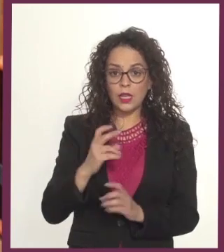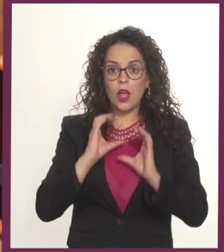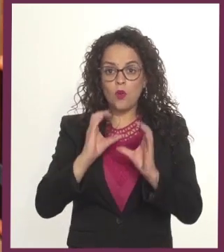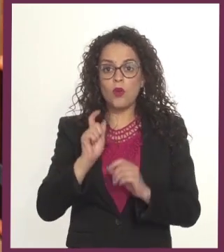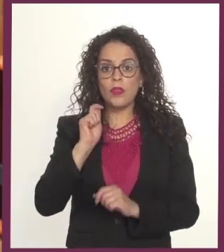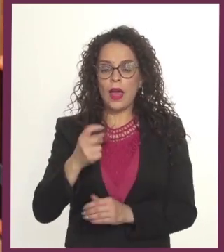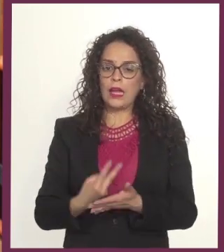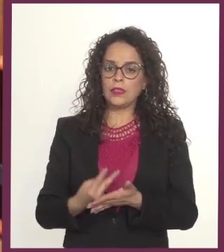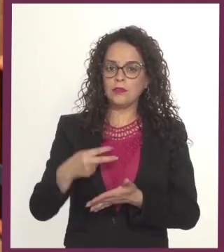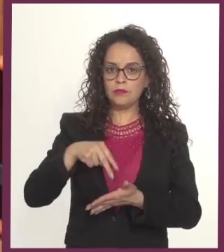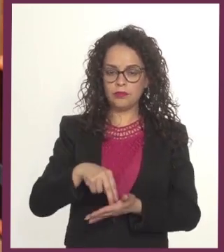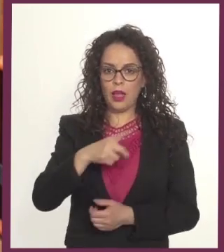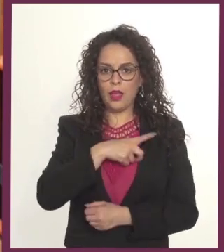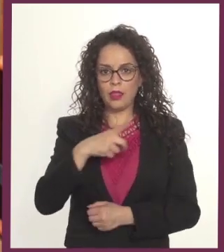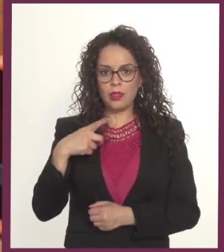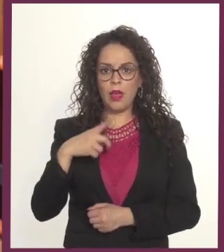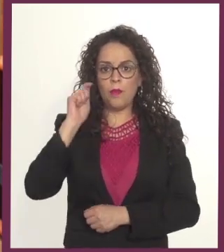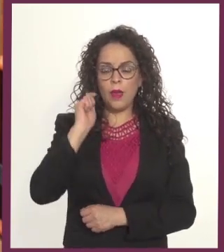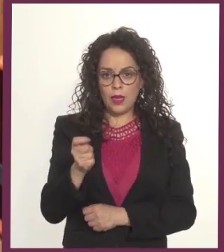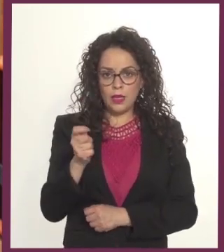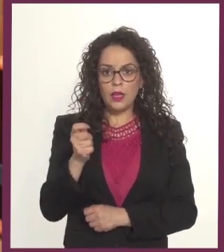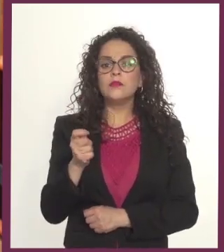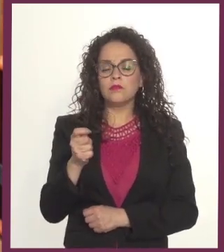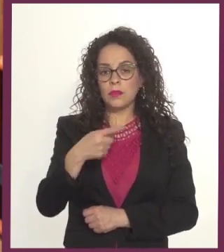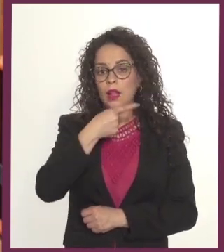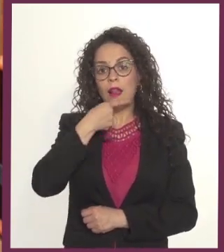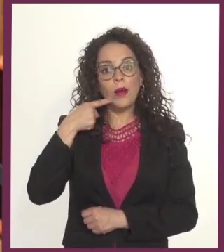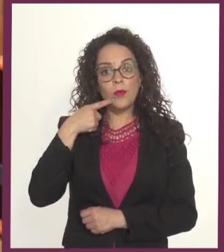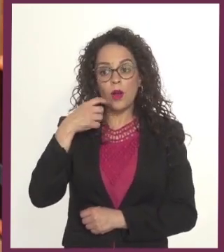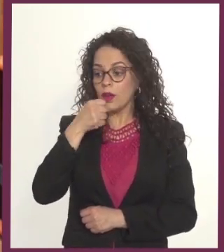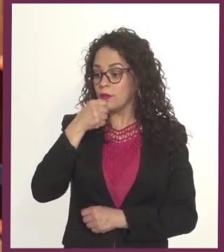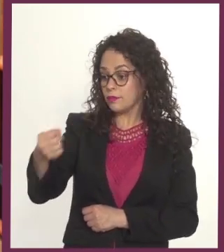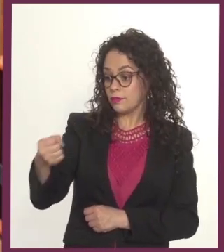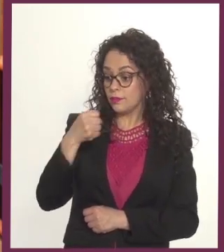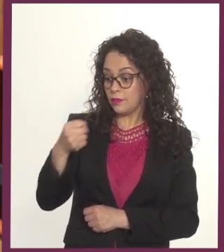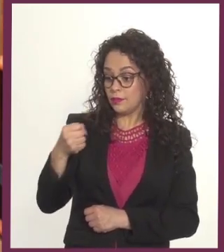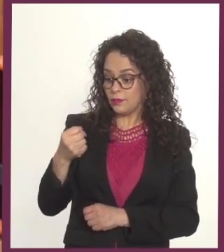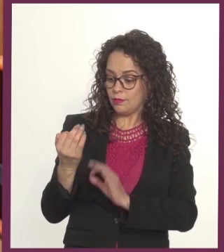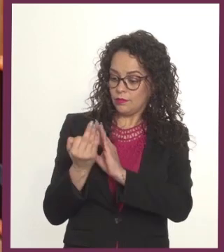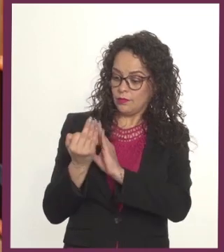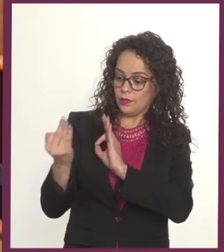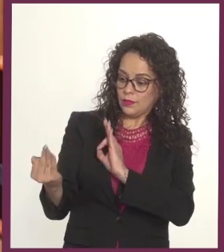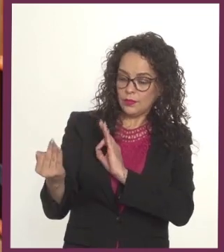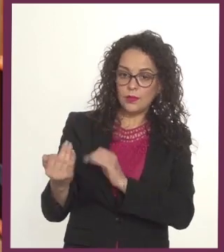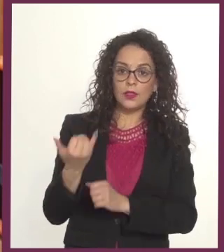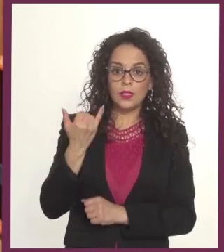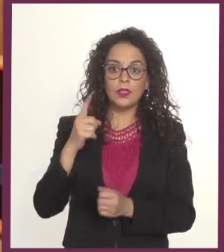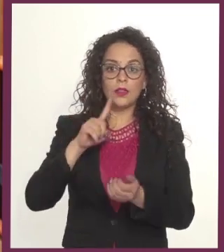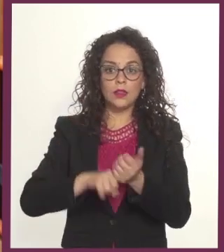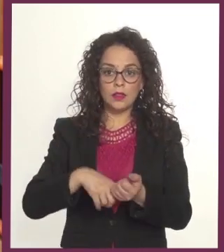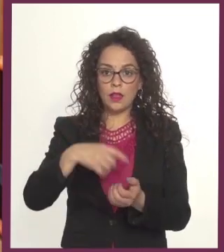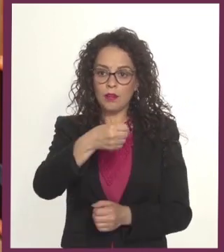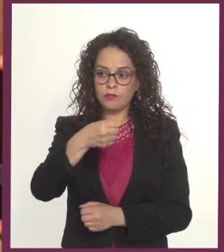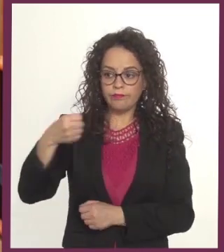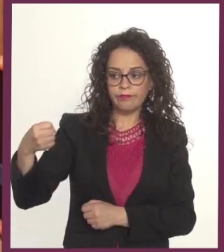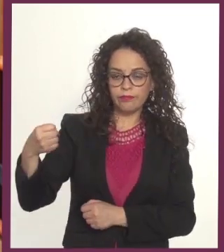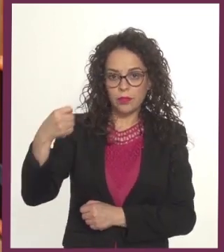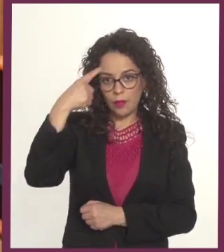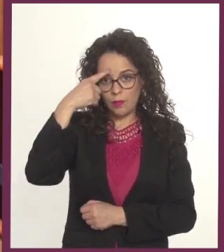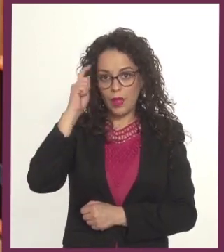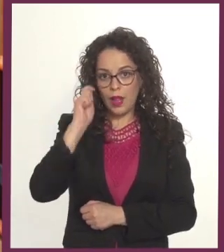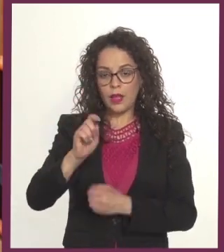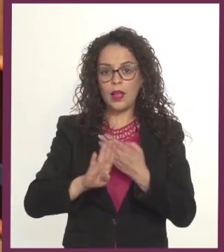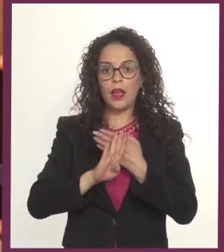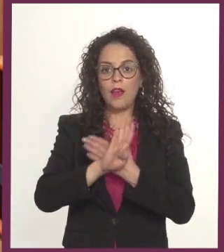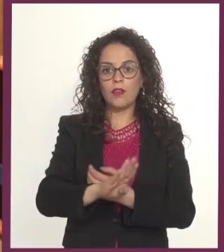posición. Más o menos debe haber una palma de distancia entre la boca y el conductor y debemos estar ligeramente de lado para